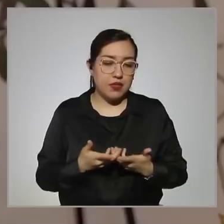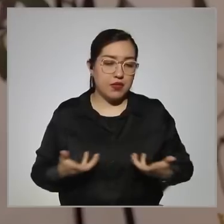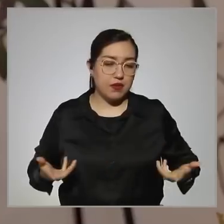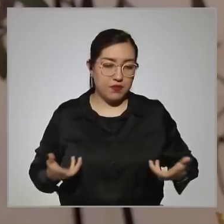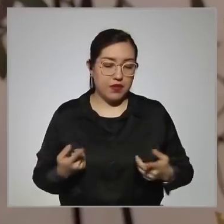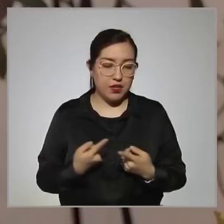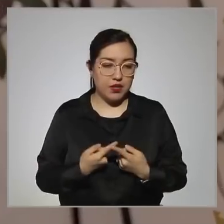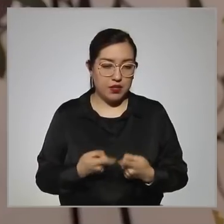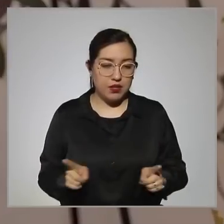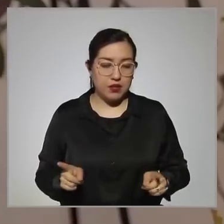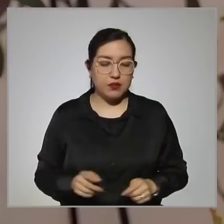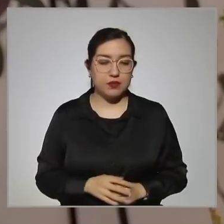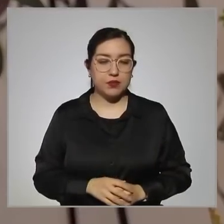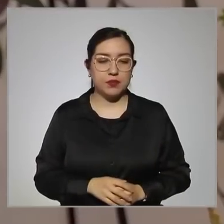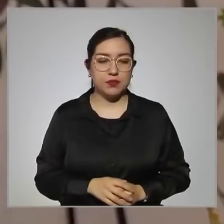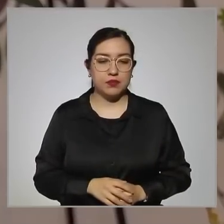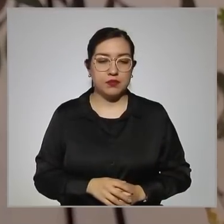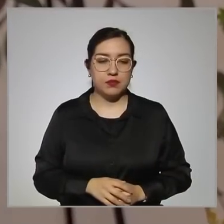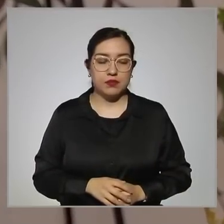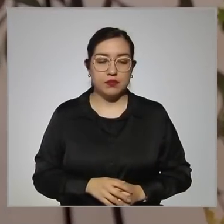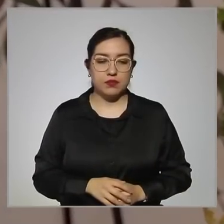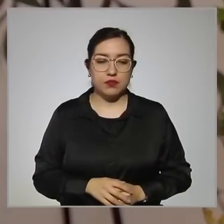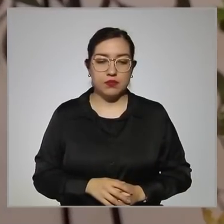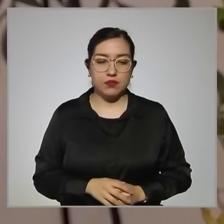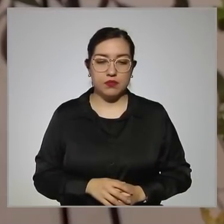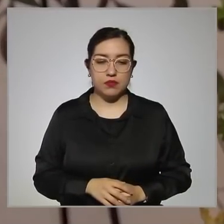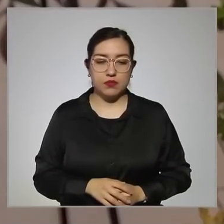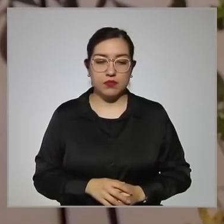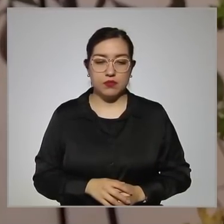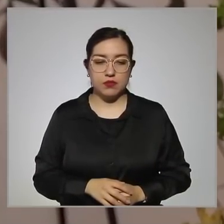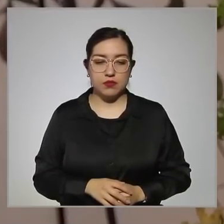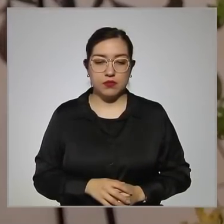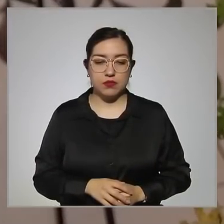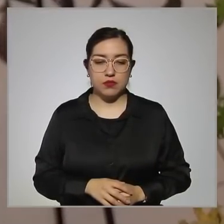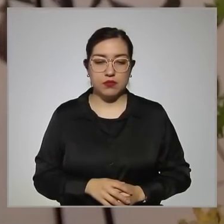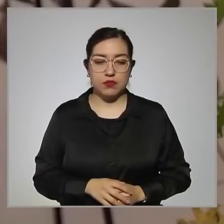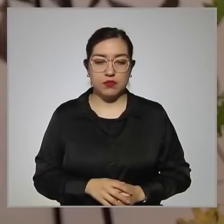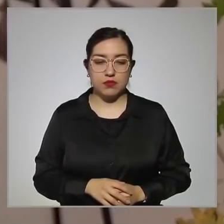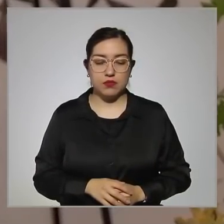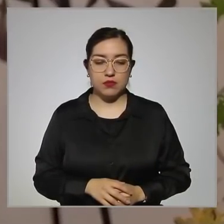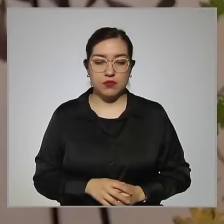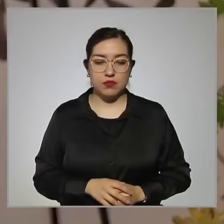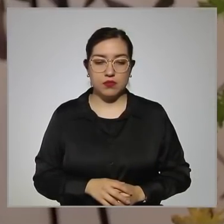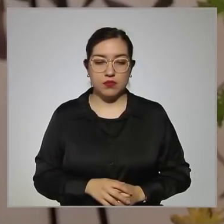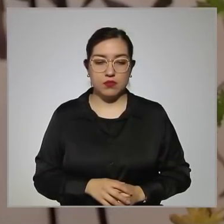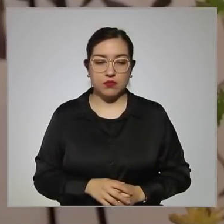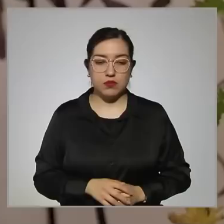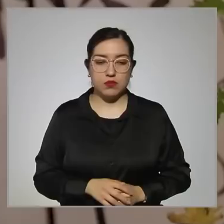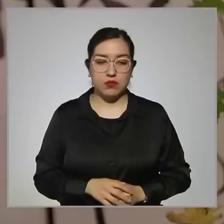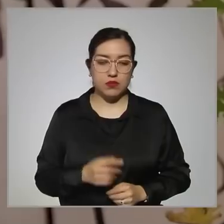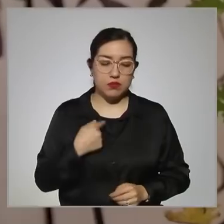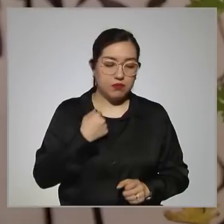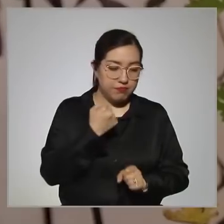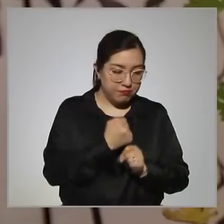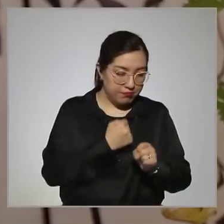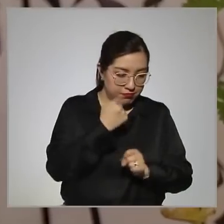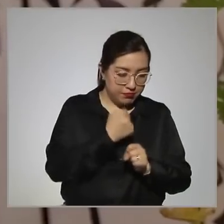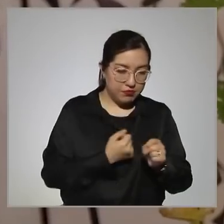fuerte entre la disciplina y solo la